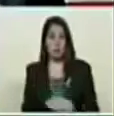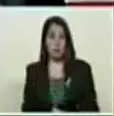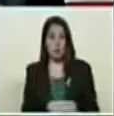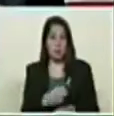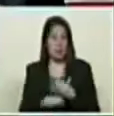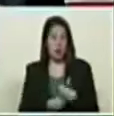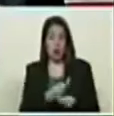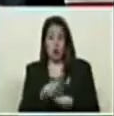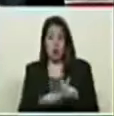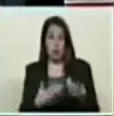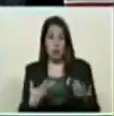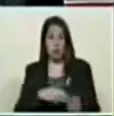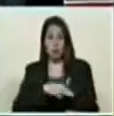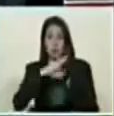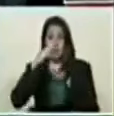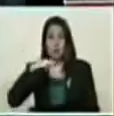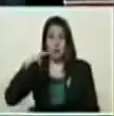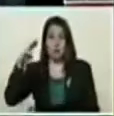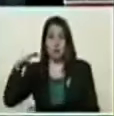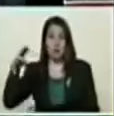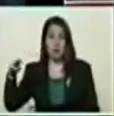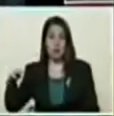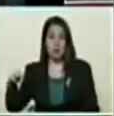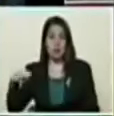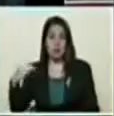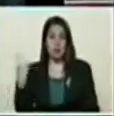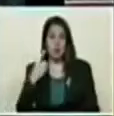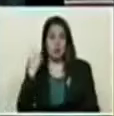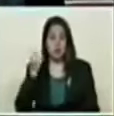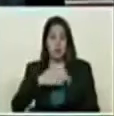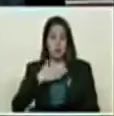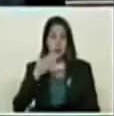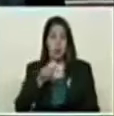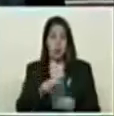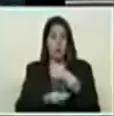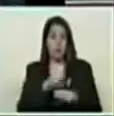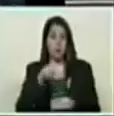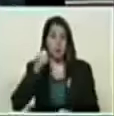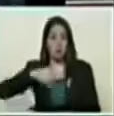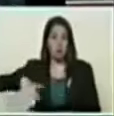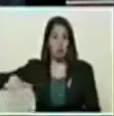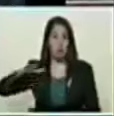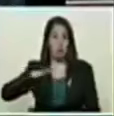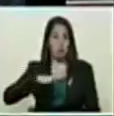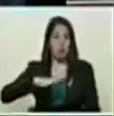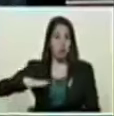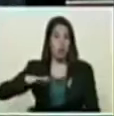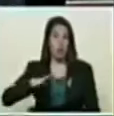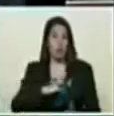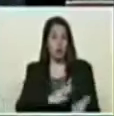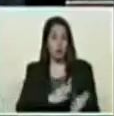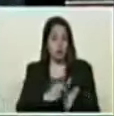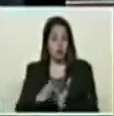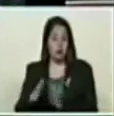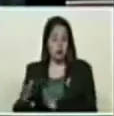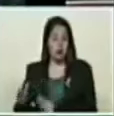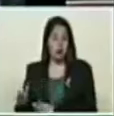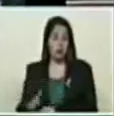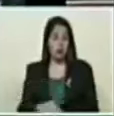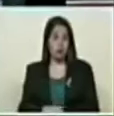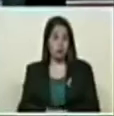no hace montaña. Esto solo lo puede hacer un pueblo organizado. Bien